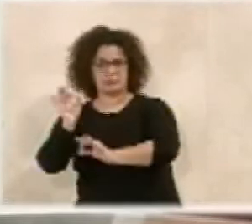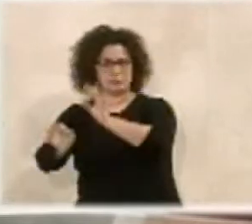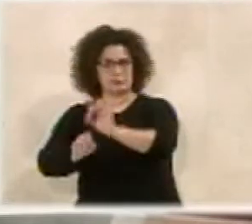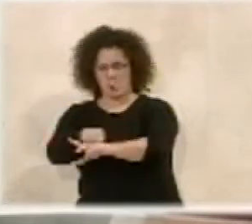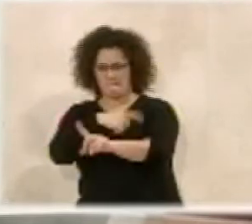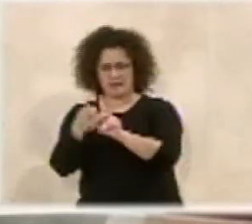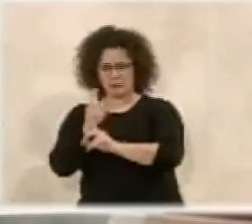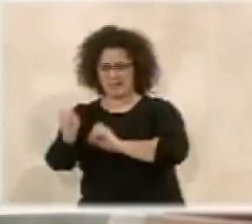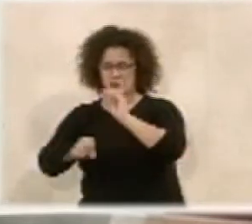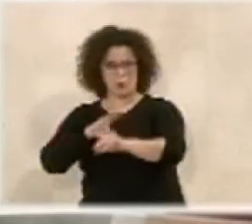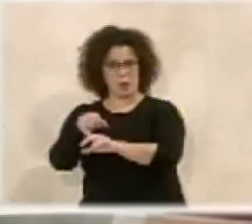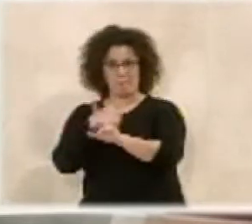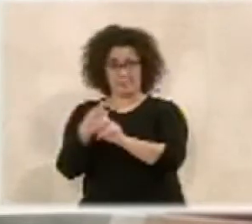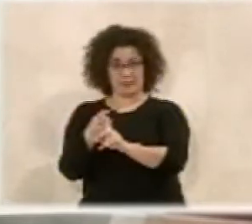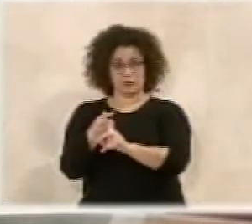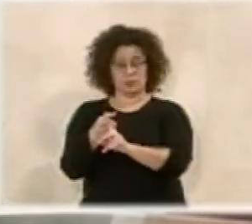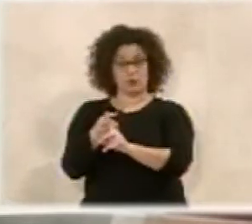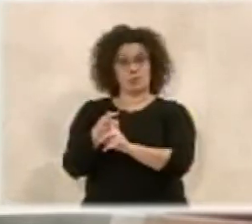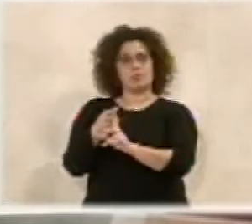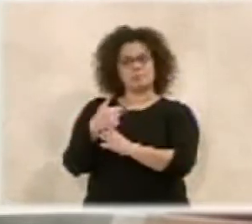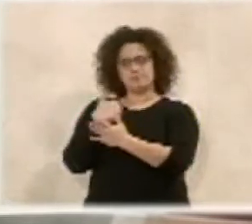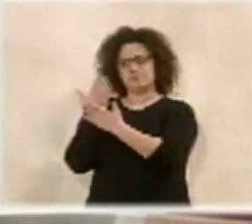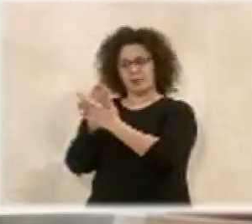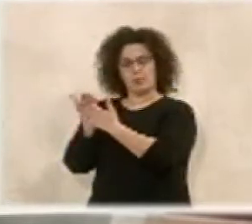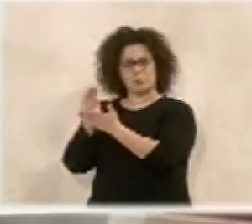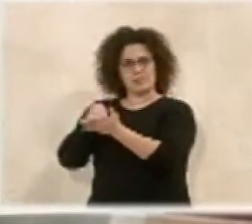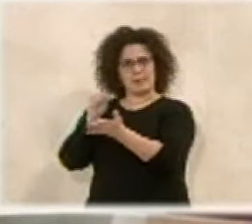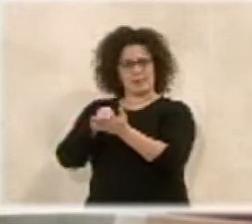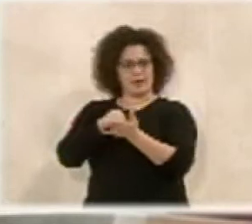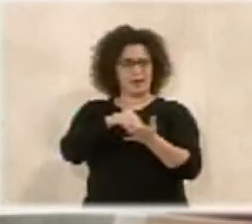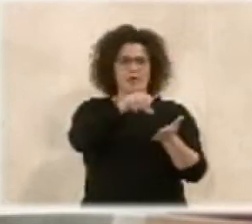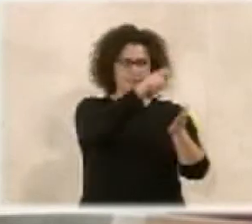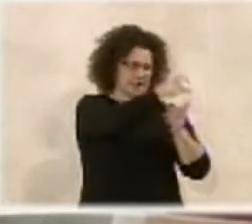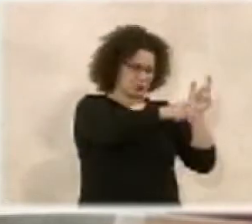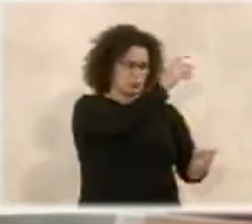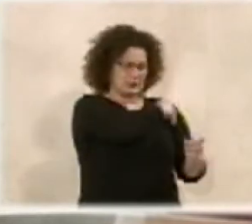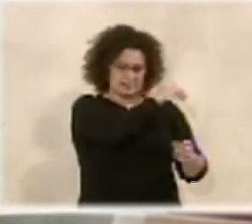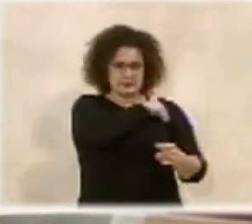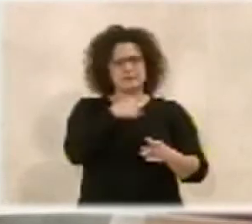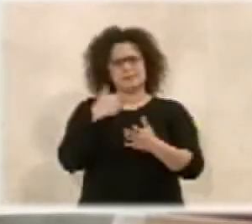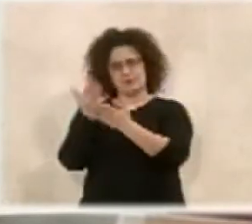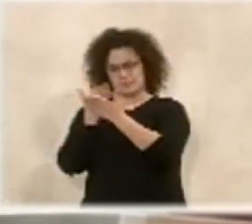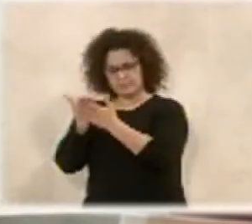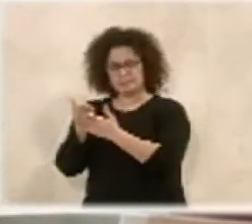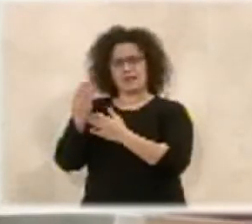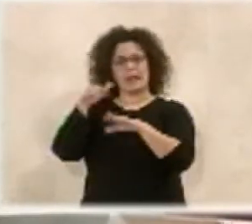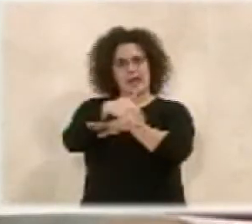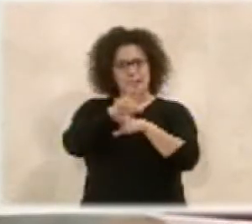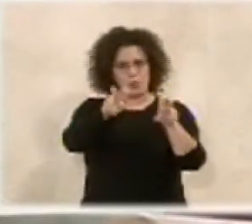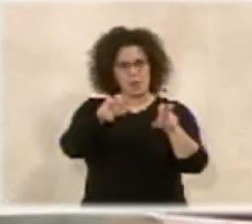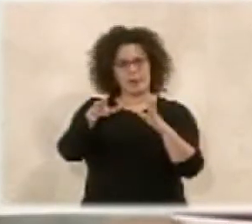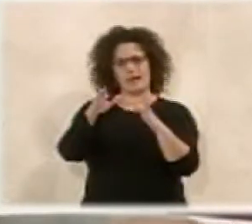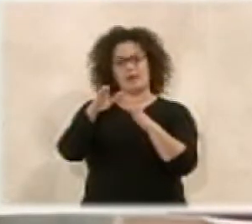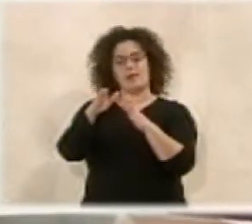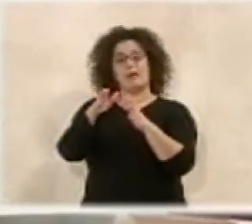Entonces, sabemos que lo han pedido muchos ciudadanos. Nosotros la hemos insistido ya con el tema de la calle Nueva, calle Santa Ana, calle